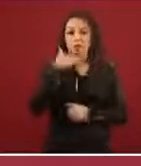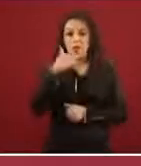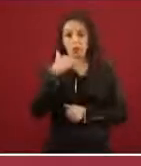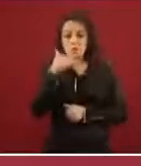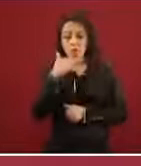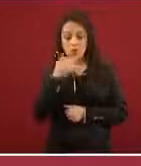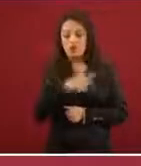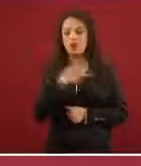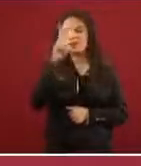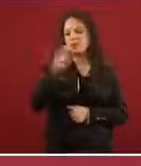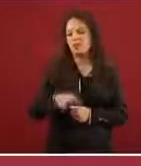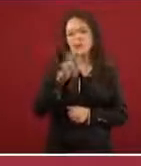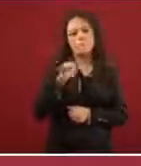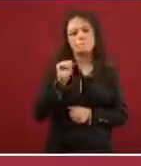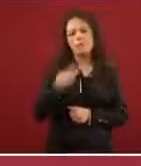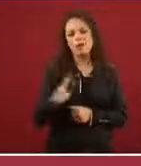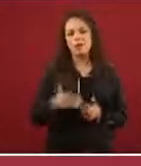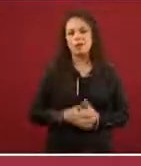no haya impunidad,